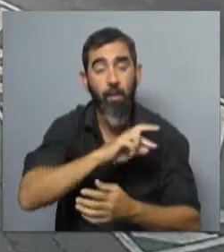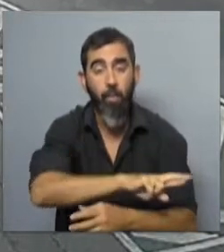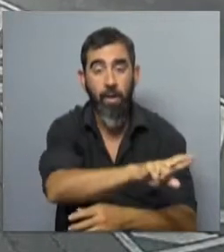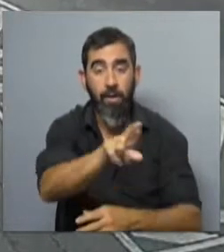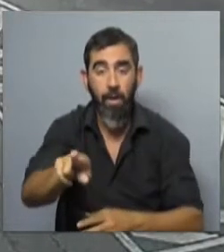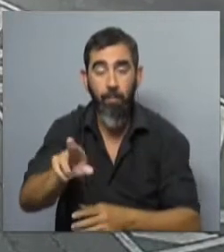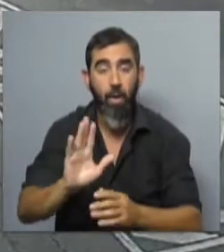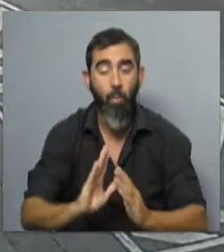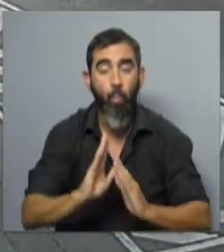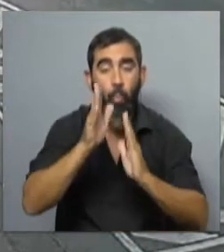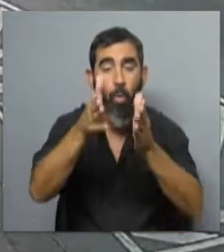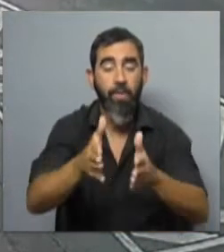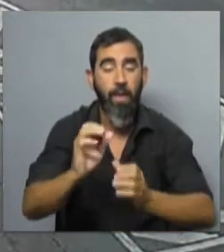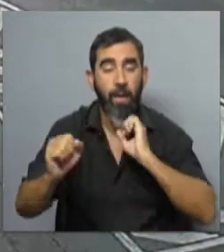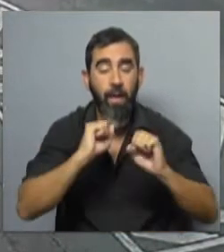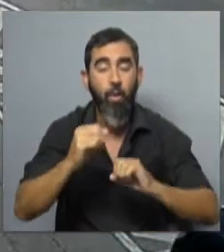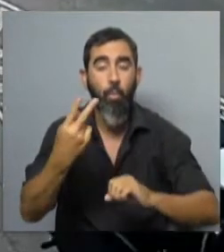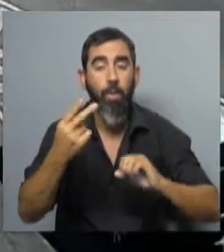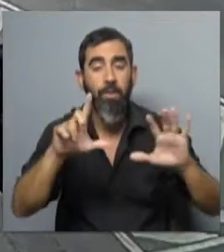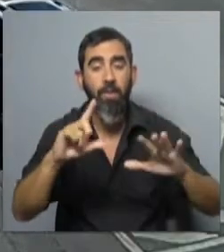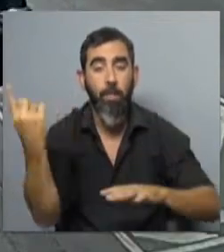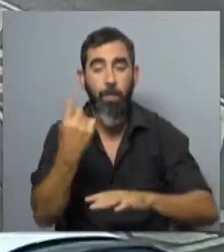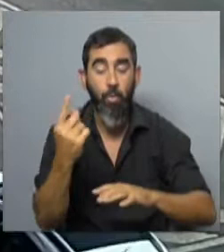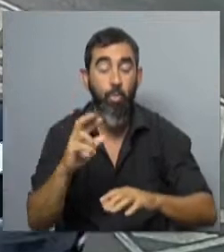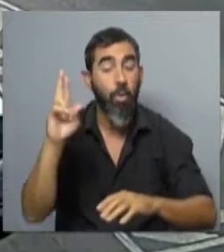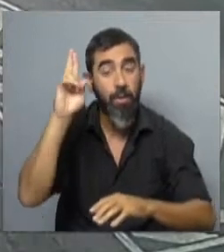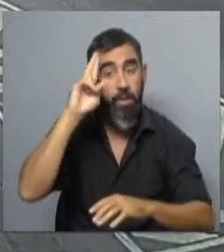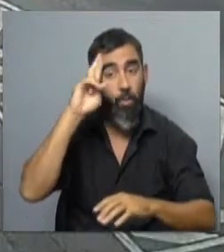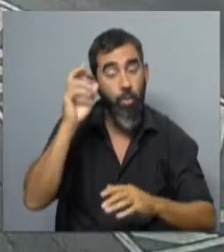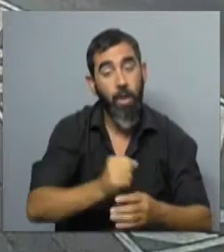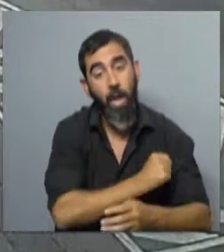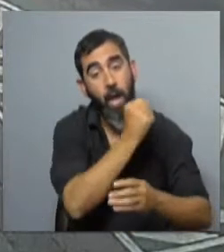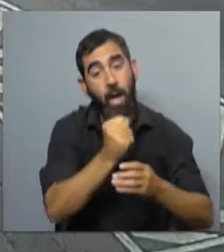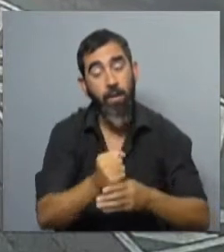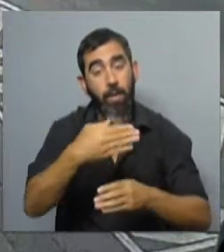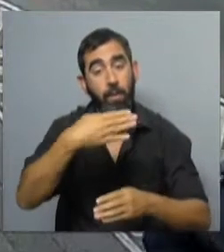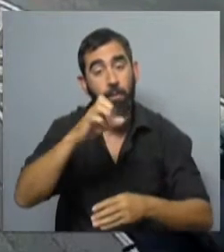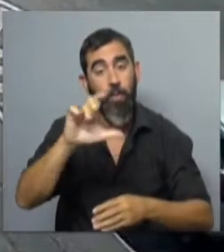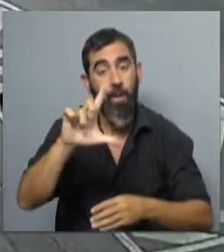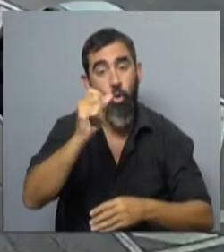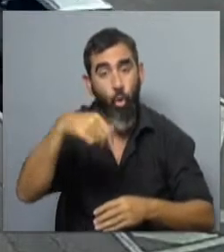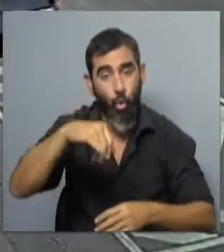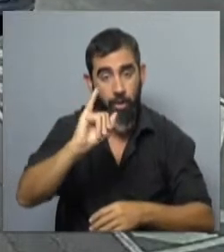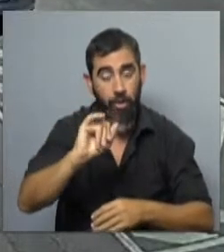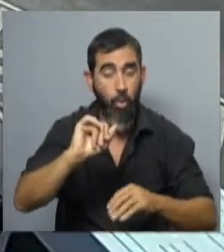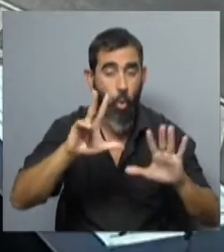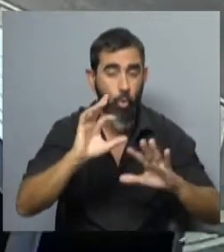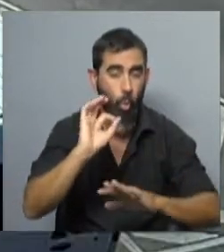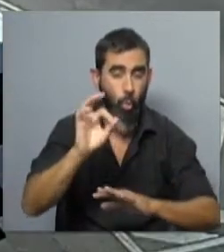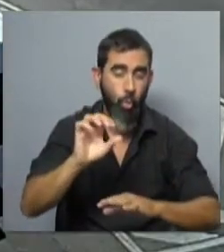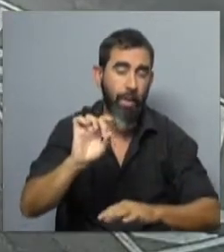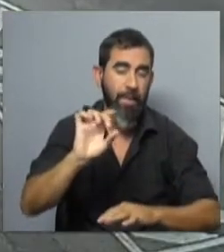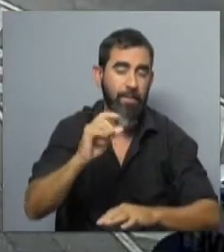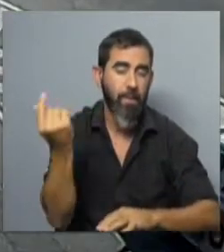Rambla hasta el Puente Carrasco van a tener 27 minutos o desde Tres Cruces hasta el Intercambiador Belloni. Por 8 de octubre serían